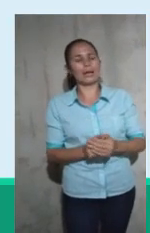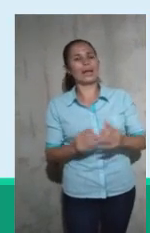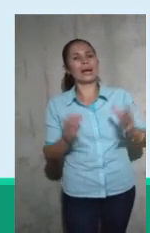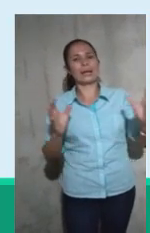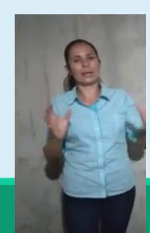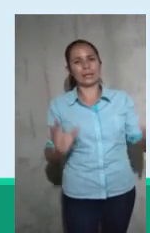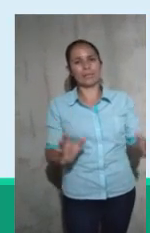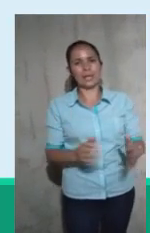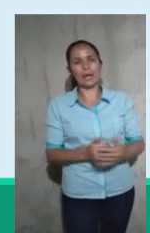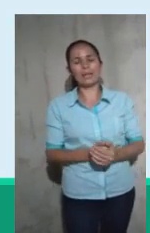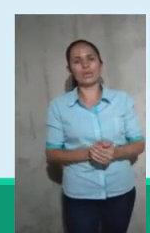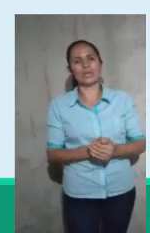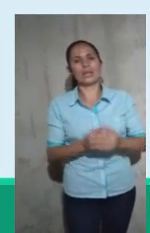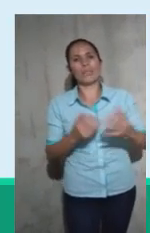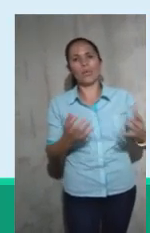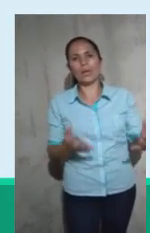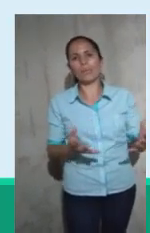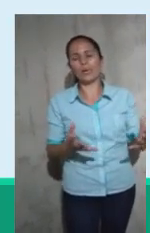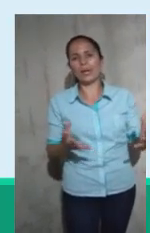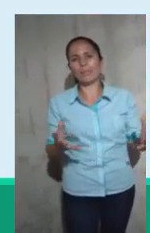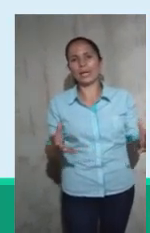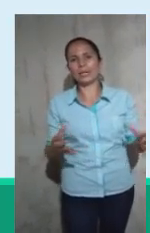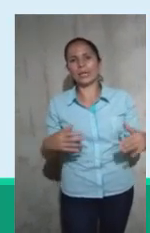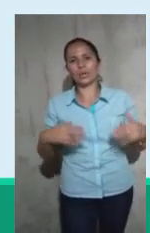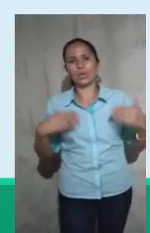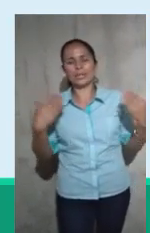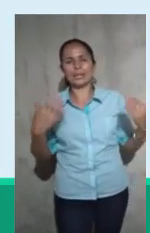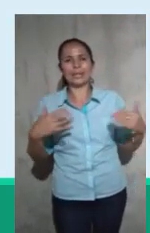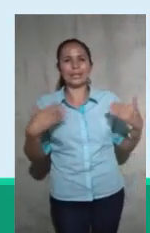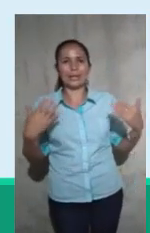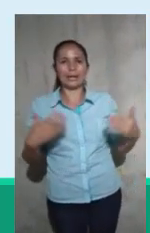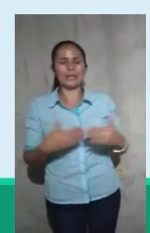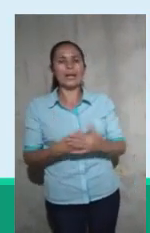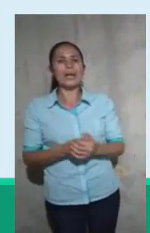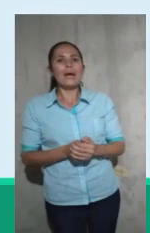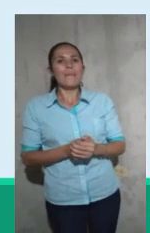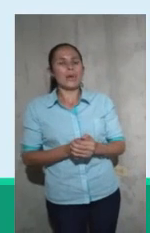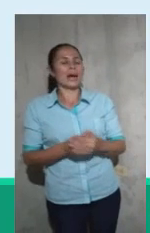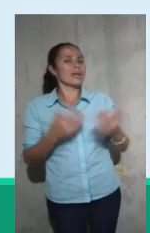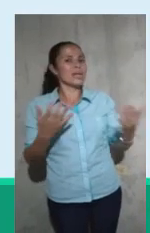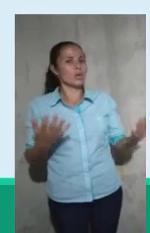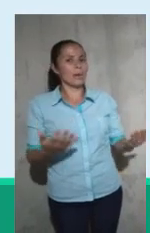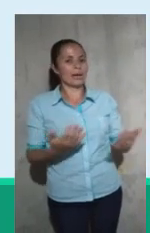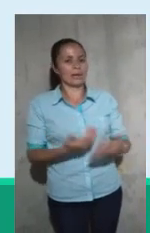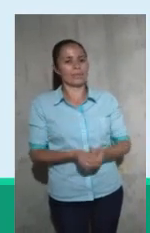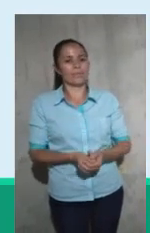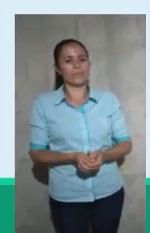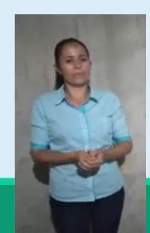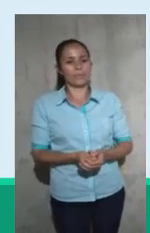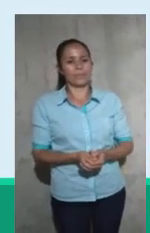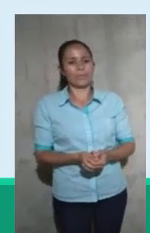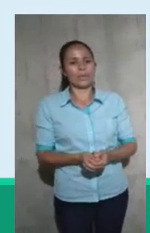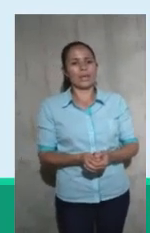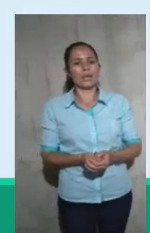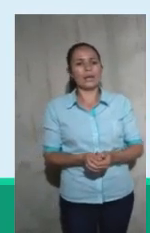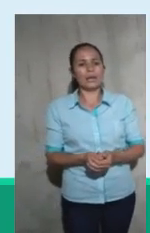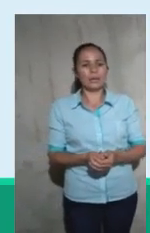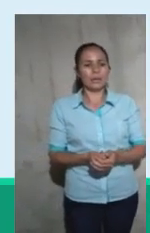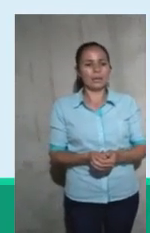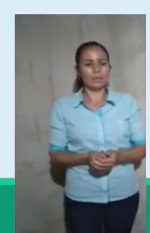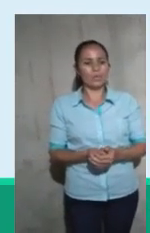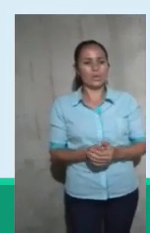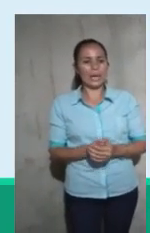práctica la creatividad, donde se pueda poner en práctica todas esas ideas para innovar.